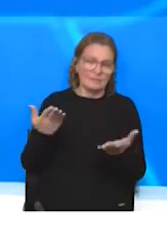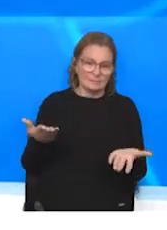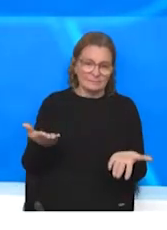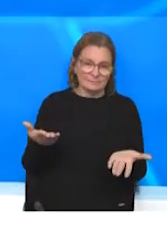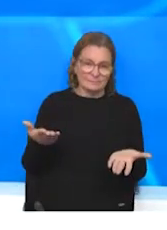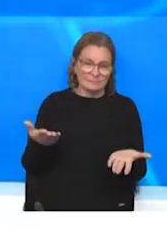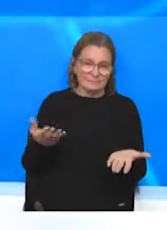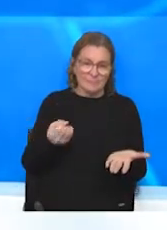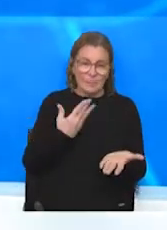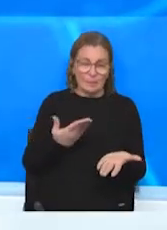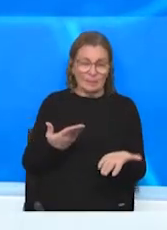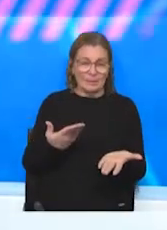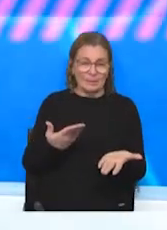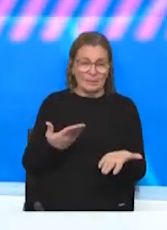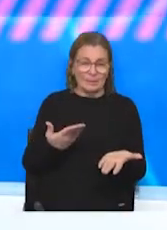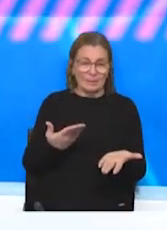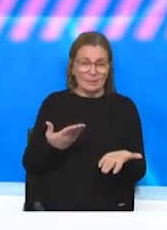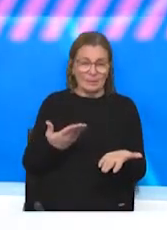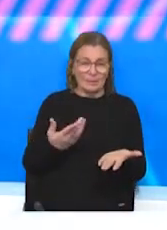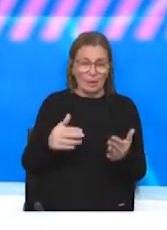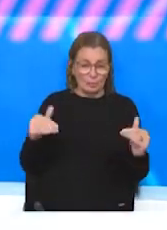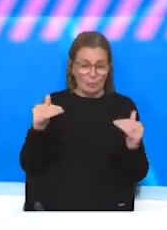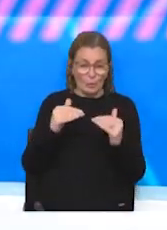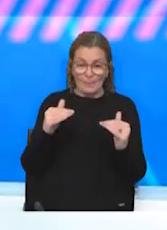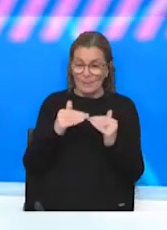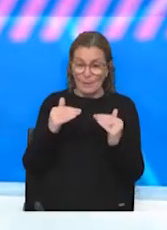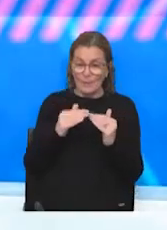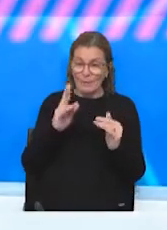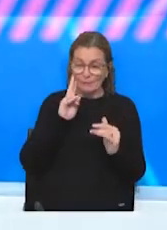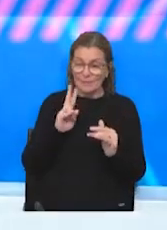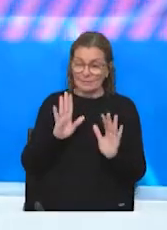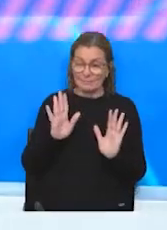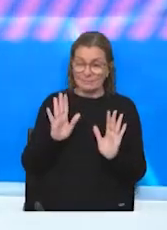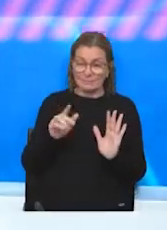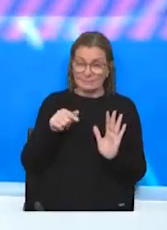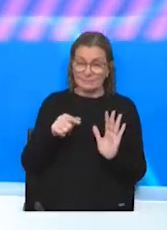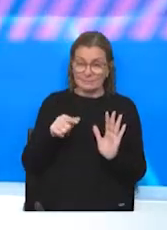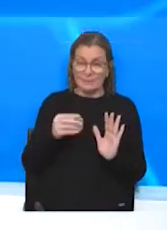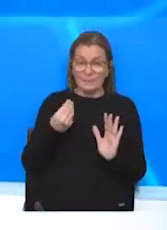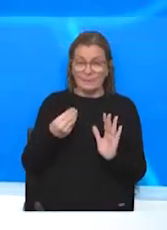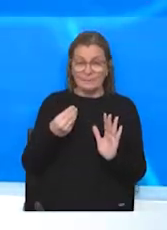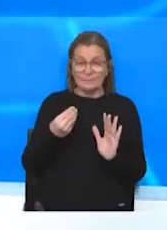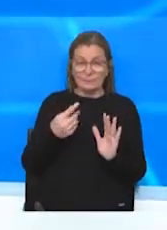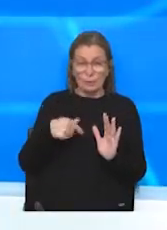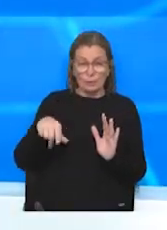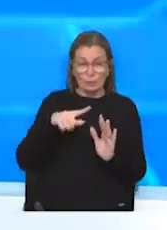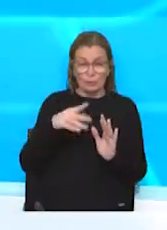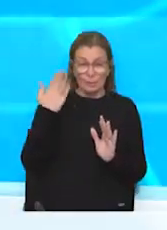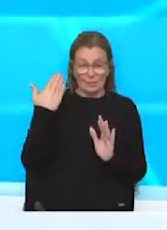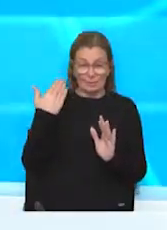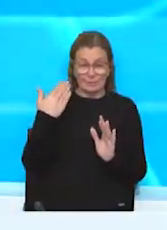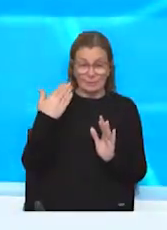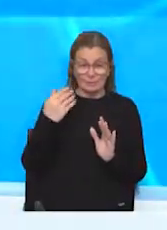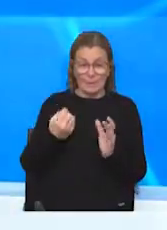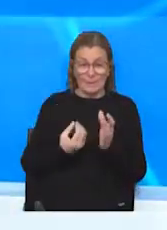este porque a ver si vamos a medir todo con la misma vara eh Y Y esto qué pasa Nosotros en su momento cuando